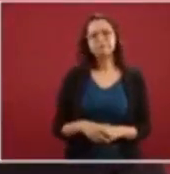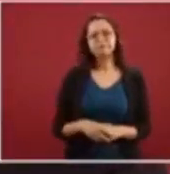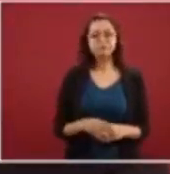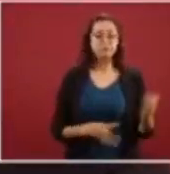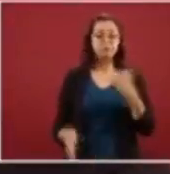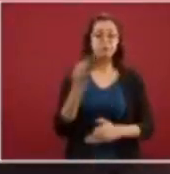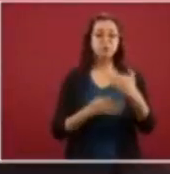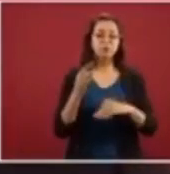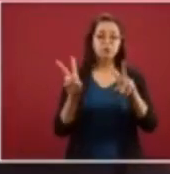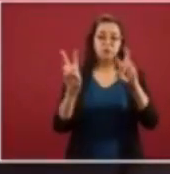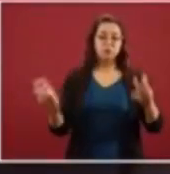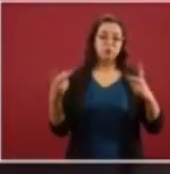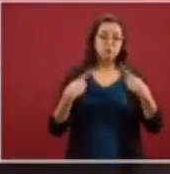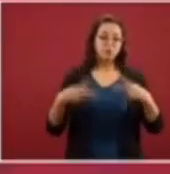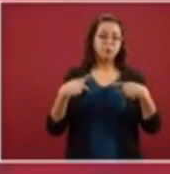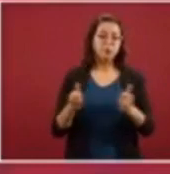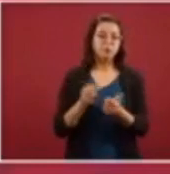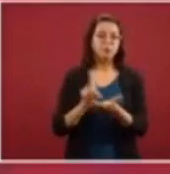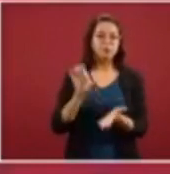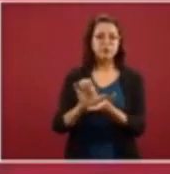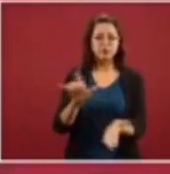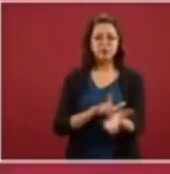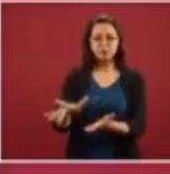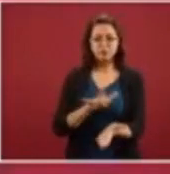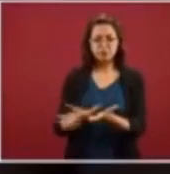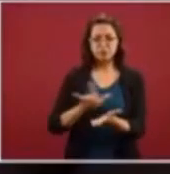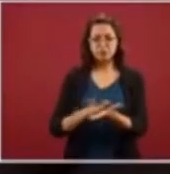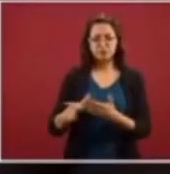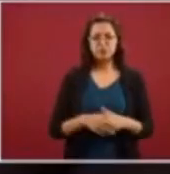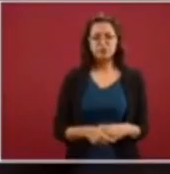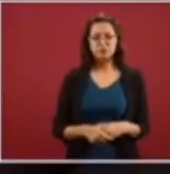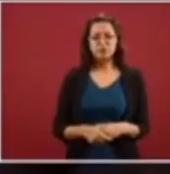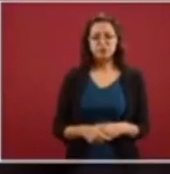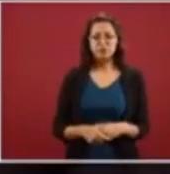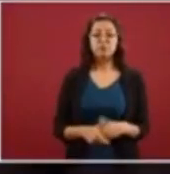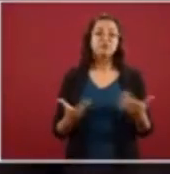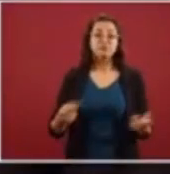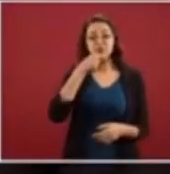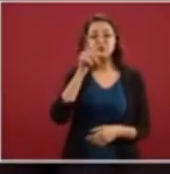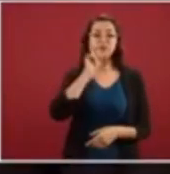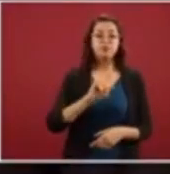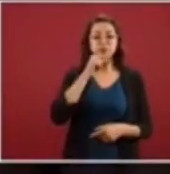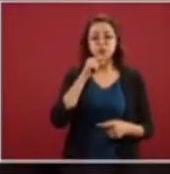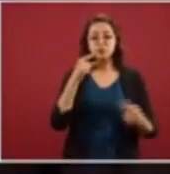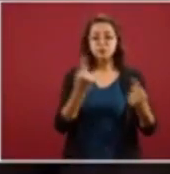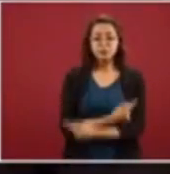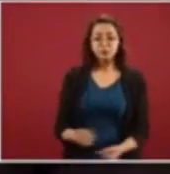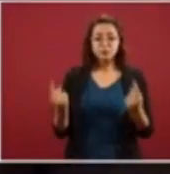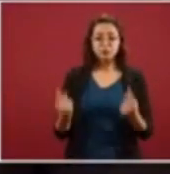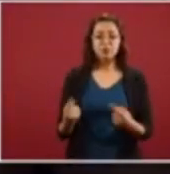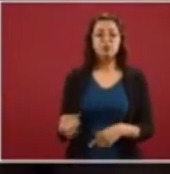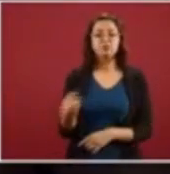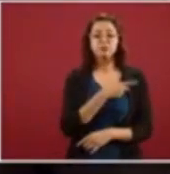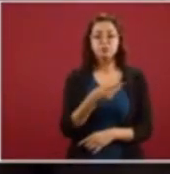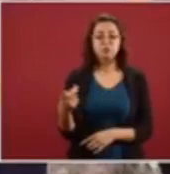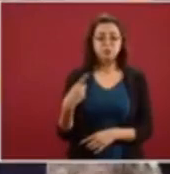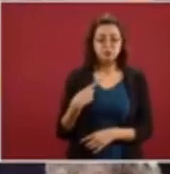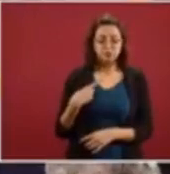apoyar a personas con discapacidad, más cuando se trata de niñas, de niños, debe de